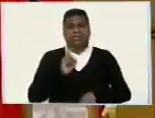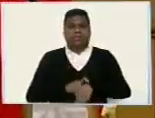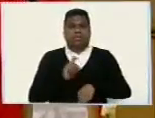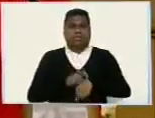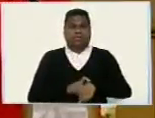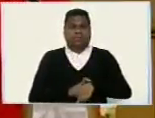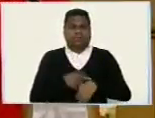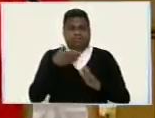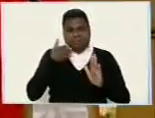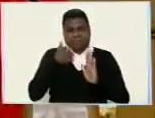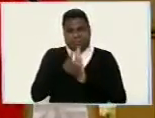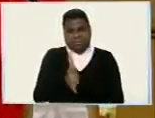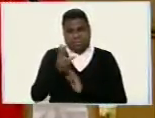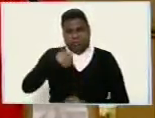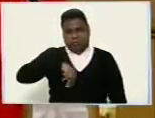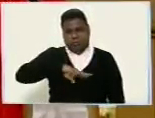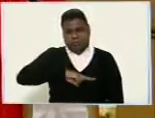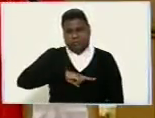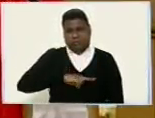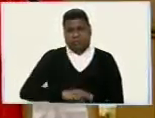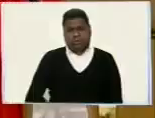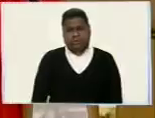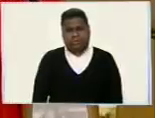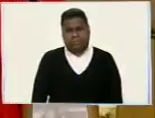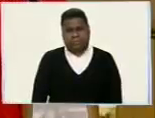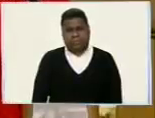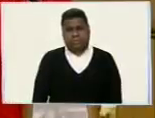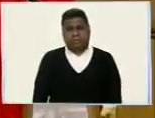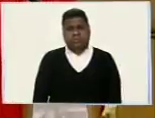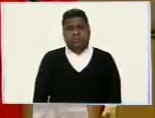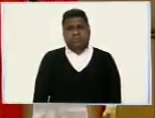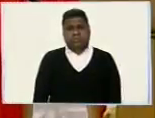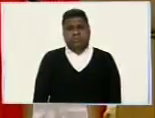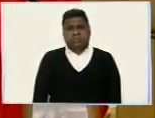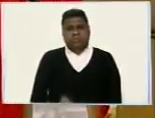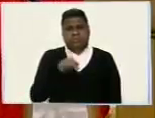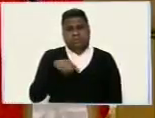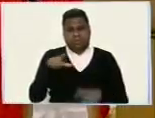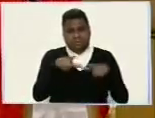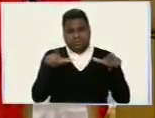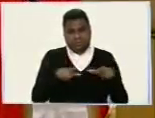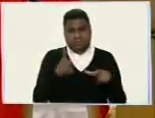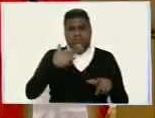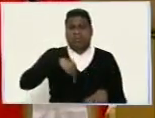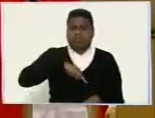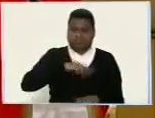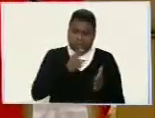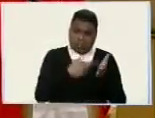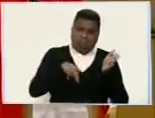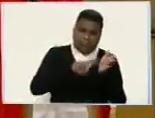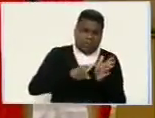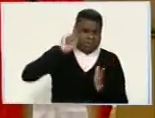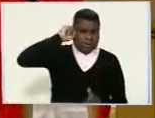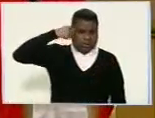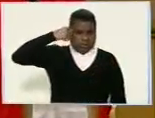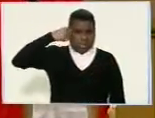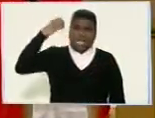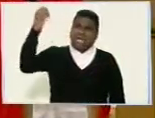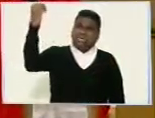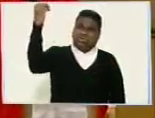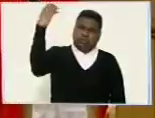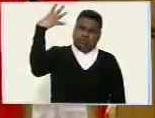tocan luchar desde este espacio, debemos reivindicarlo. El sol